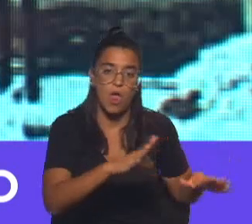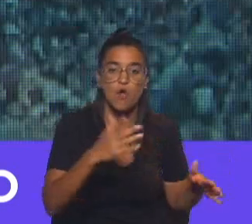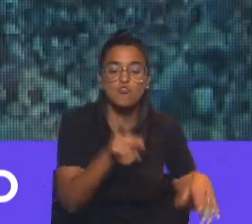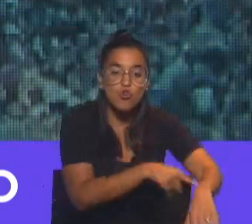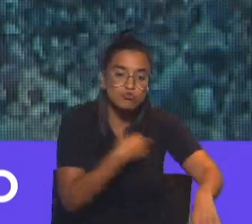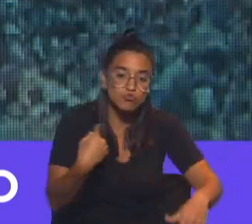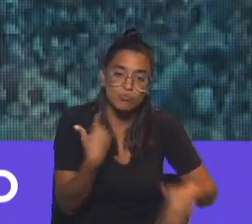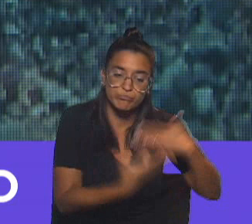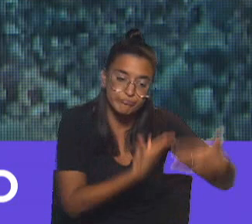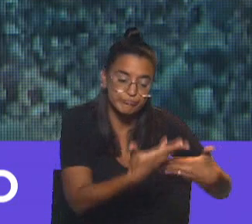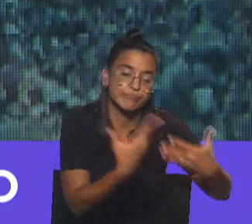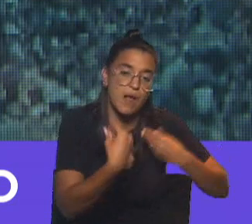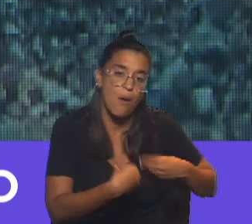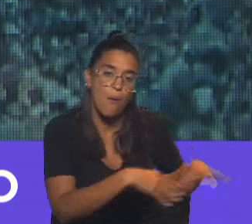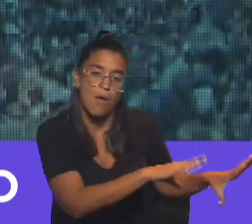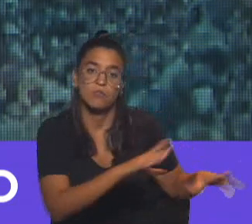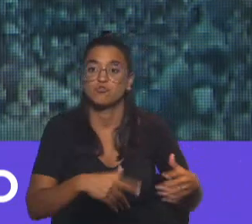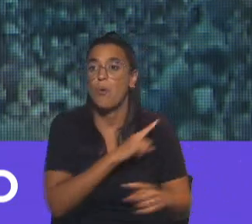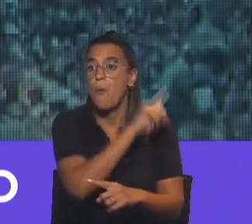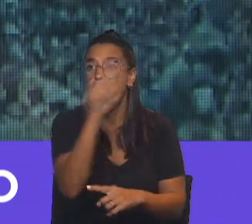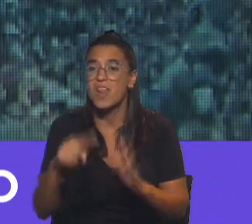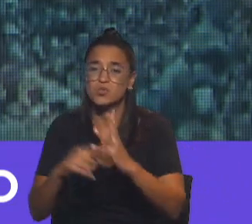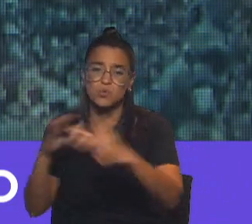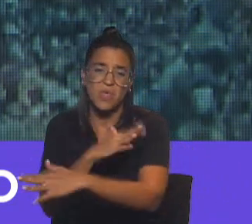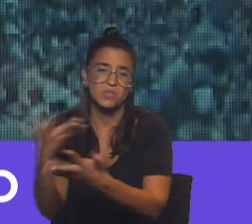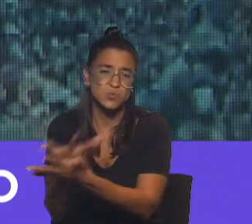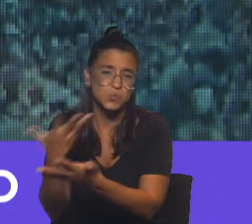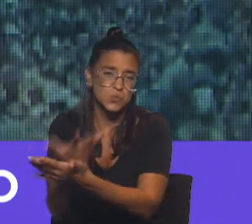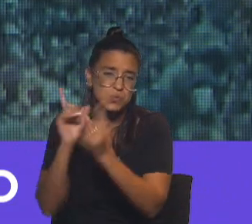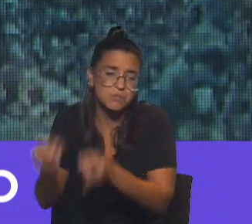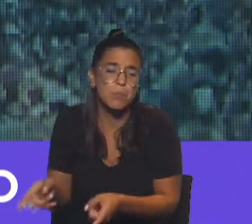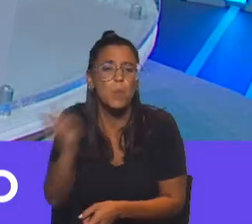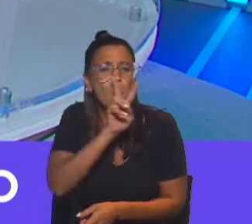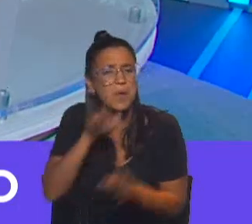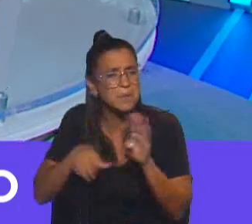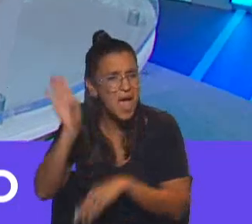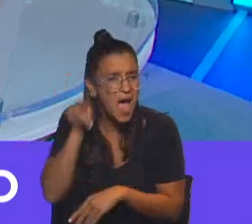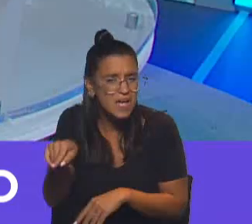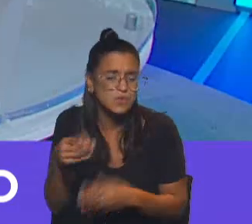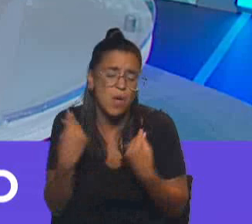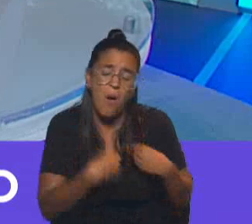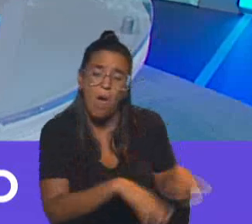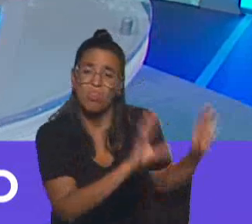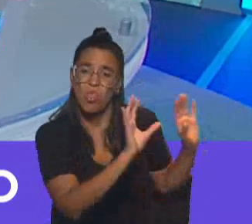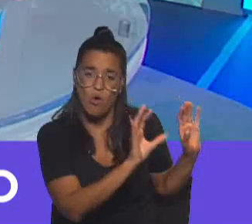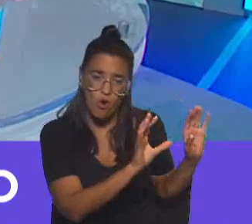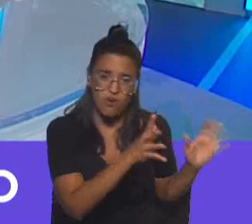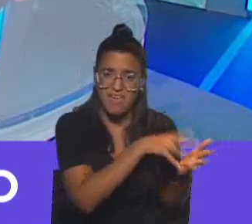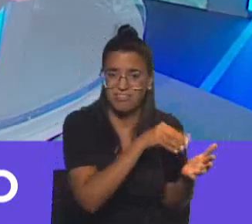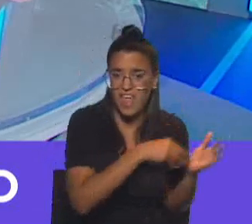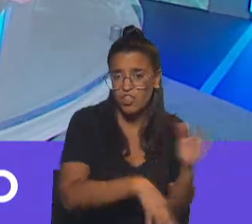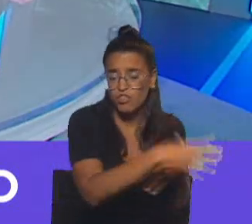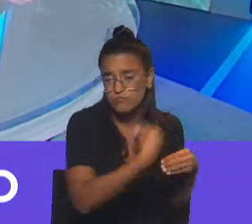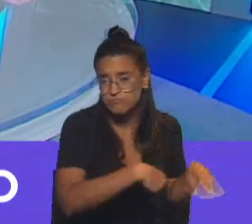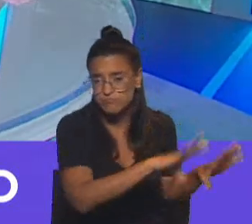ancestrales, con lo cual están mucho más vulnerables, ¿no? Ni que hablar el tema de las mujeres. Cuando abandonan el